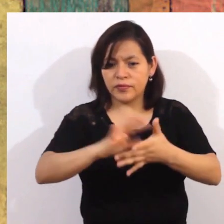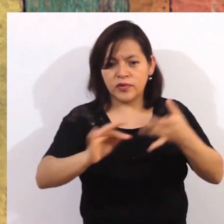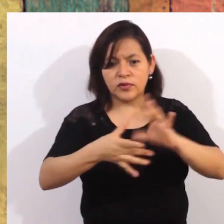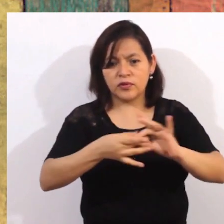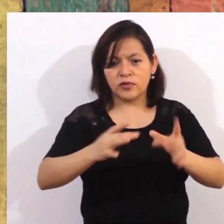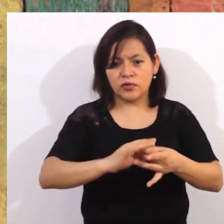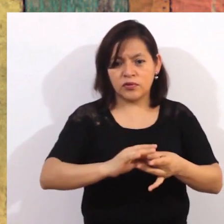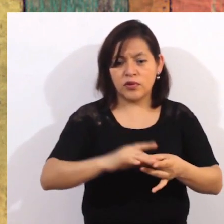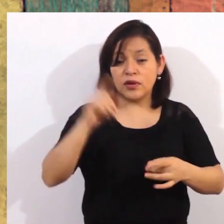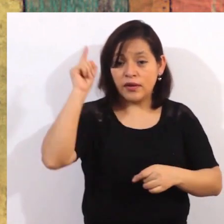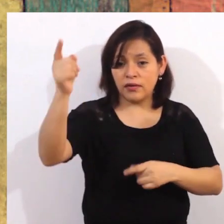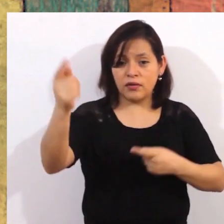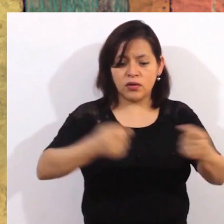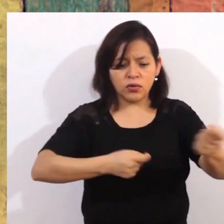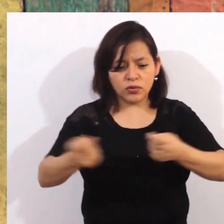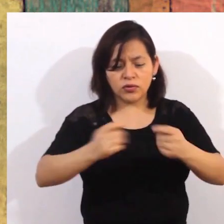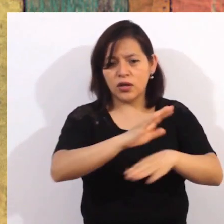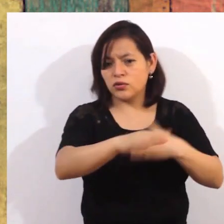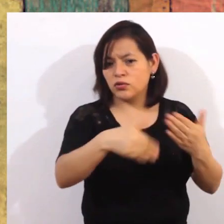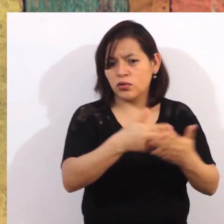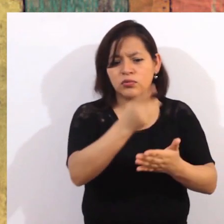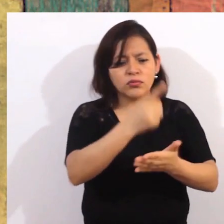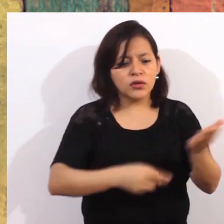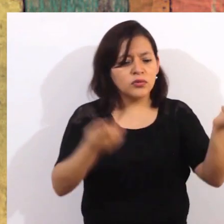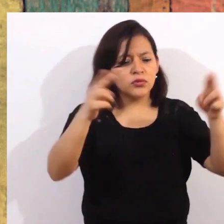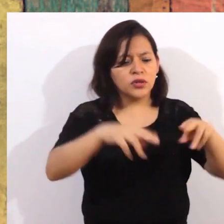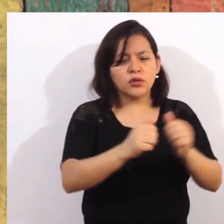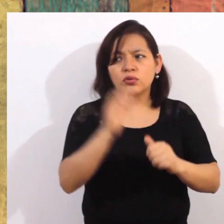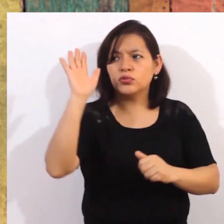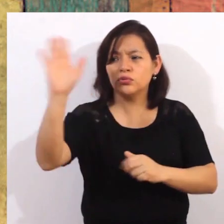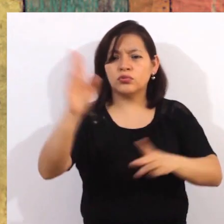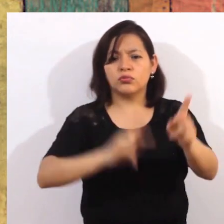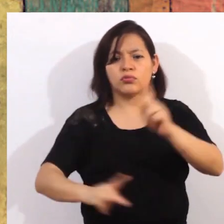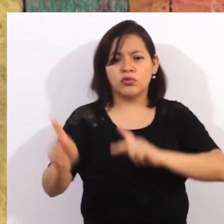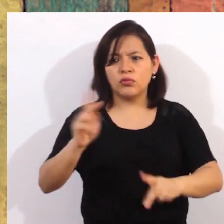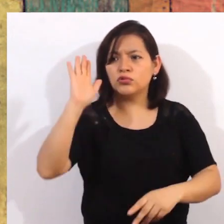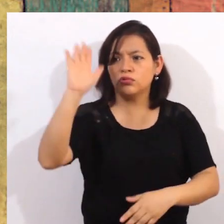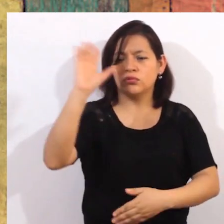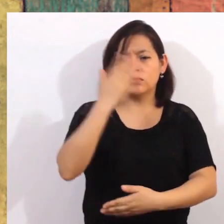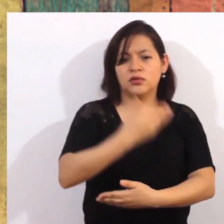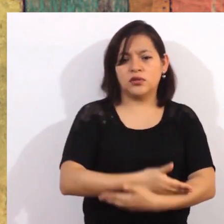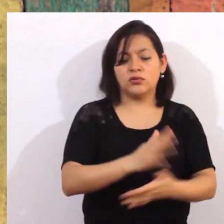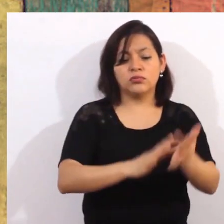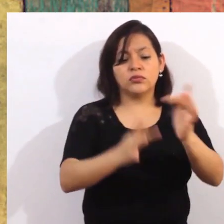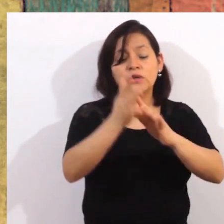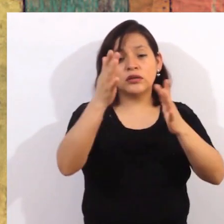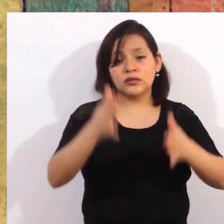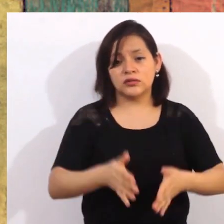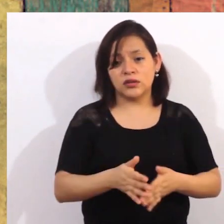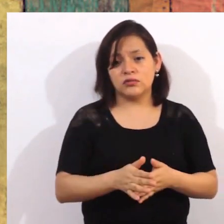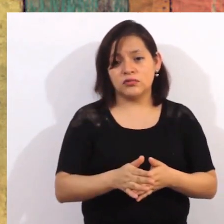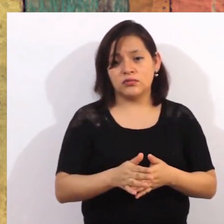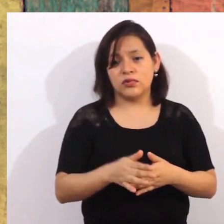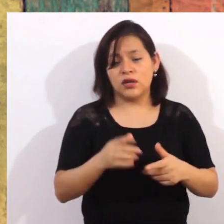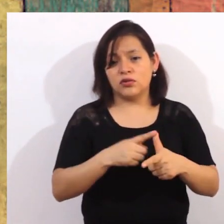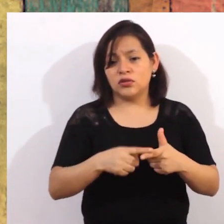lo que sucede con sus hijos, con su pueblo, con los que residen bajo su soberanía, bajo su voluntad.